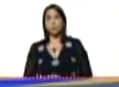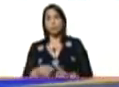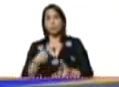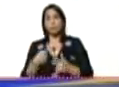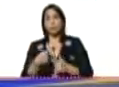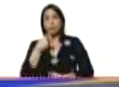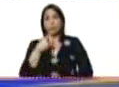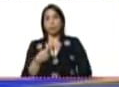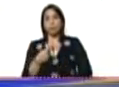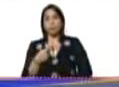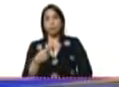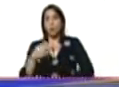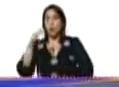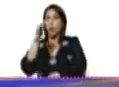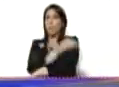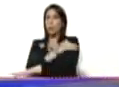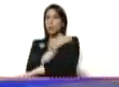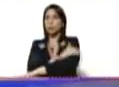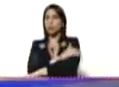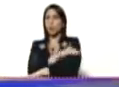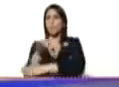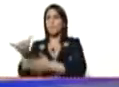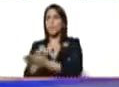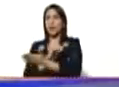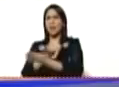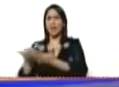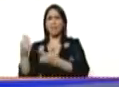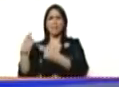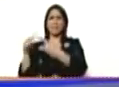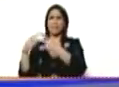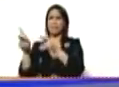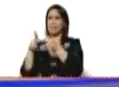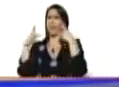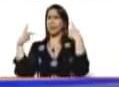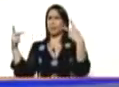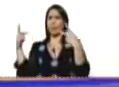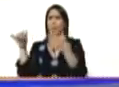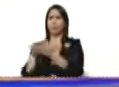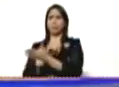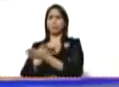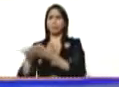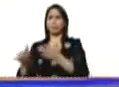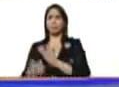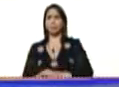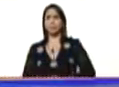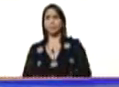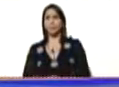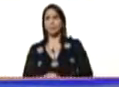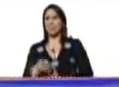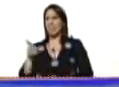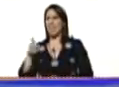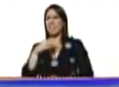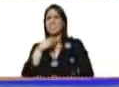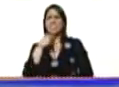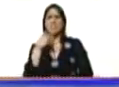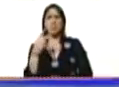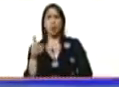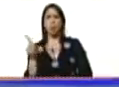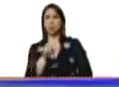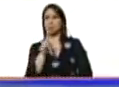decían los escuálidos en Miami, el Miami Herald, el Pan Am Post, María Corina que lo quiere tanto, esa no es la voz de mi Diosdado.